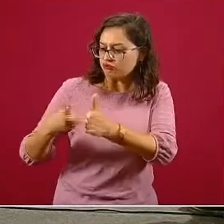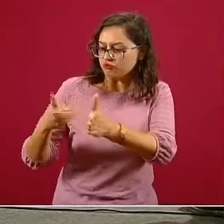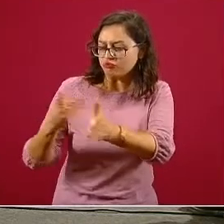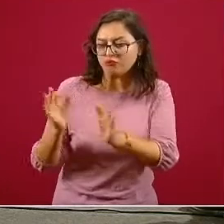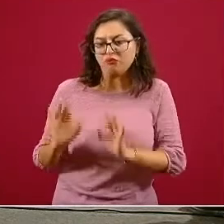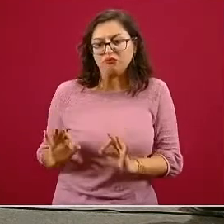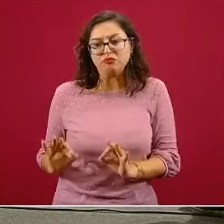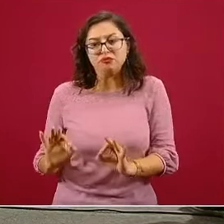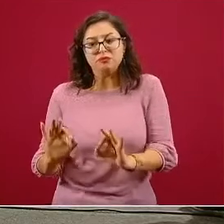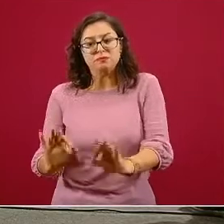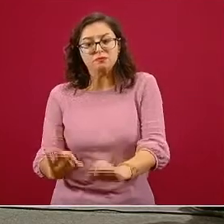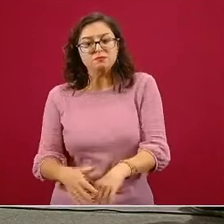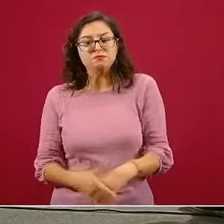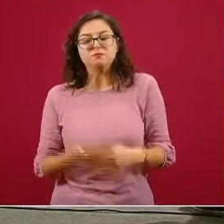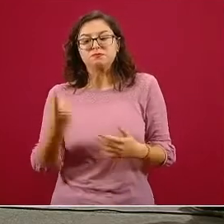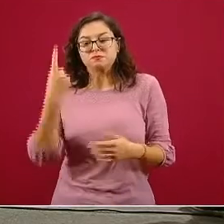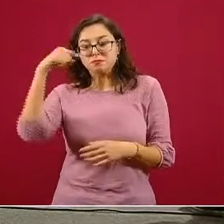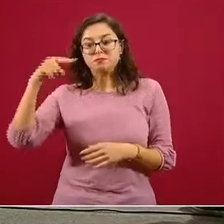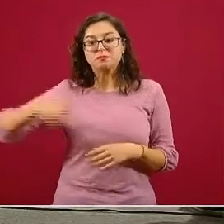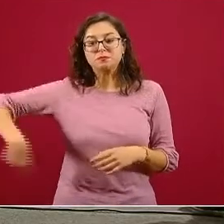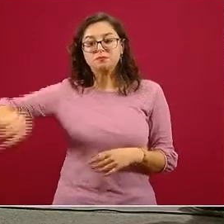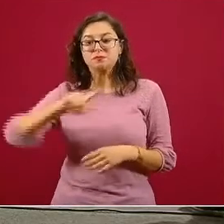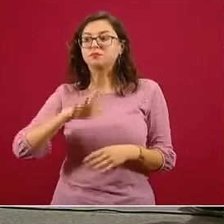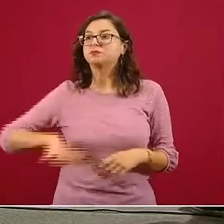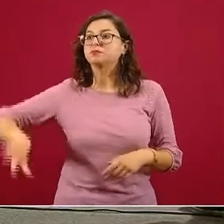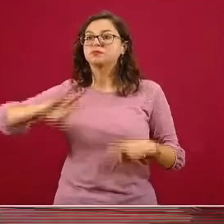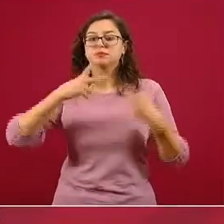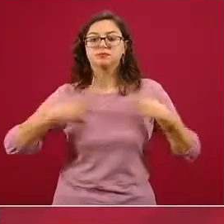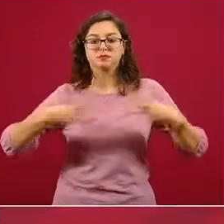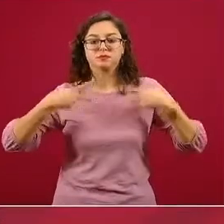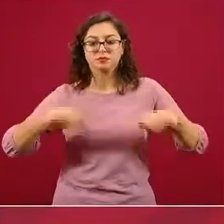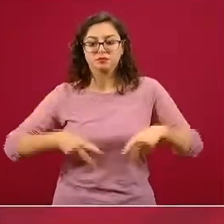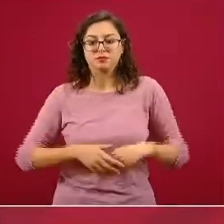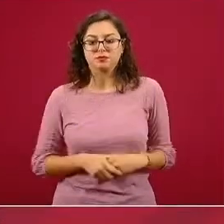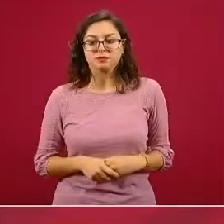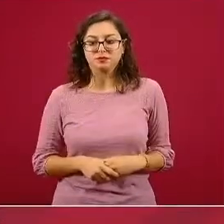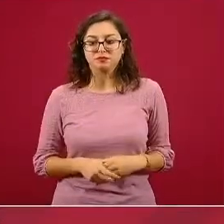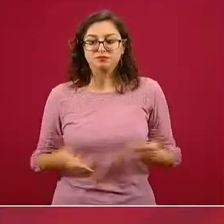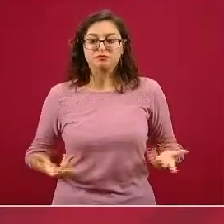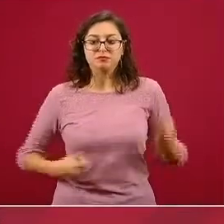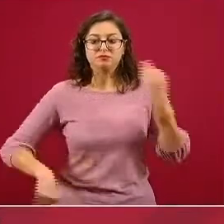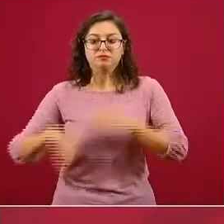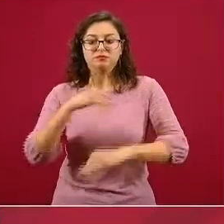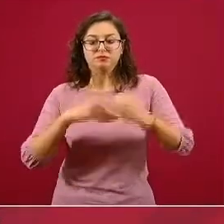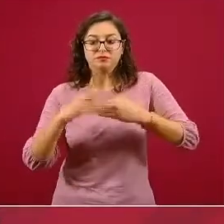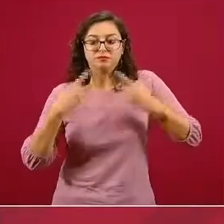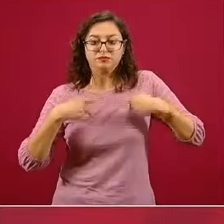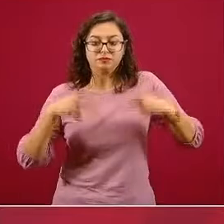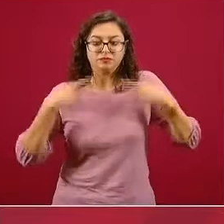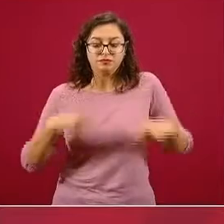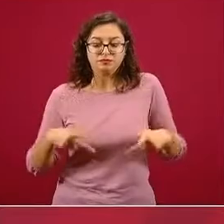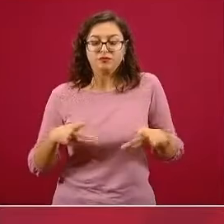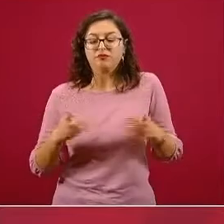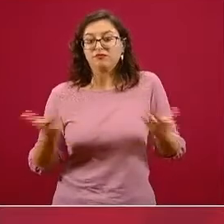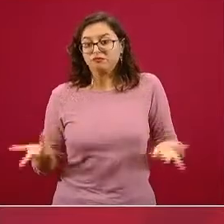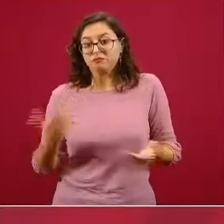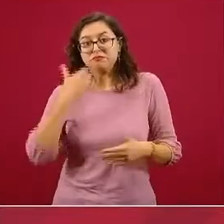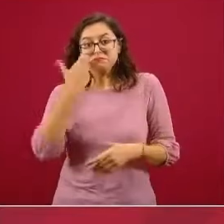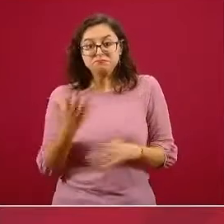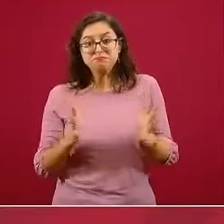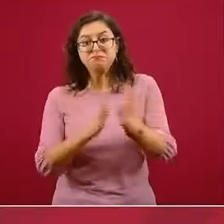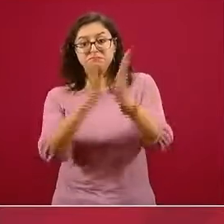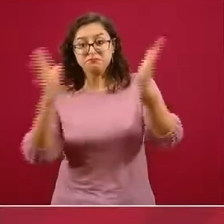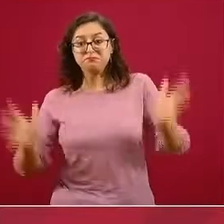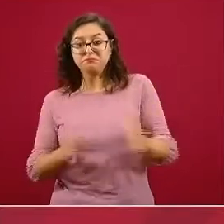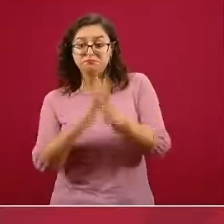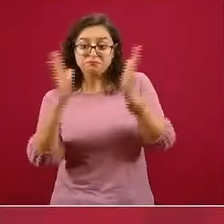el estado de salud y nutrición de la población mexicana. Entonces, agradecemos a toda la población que pueda